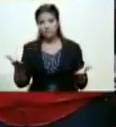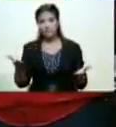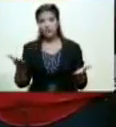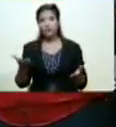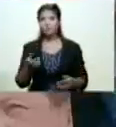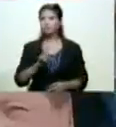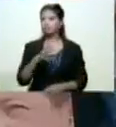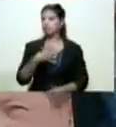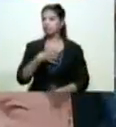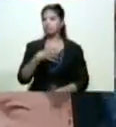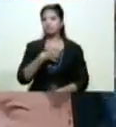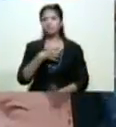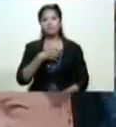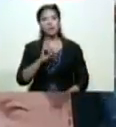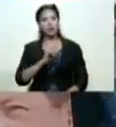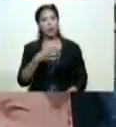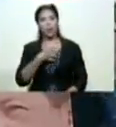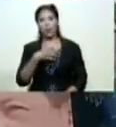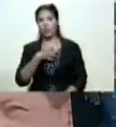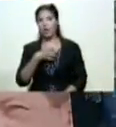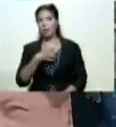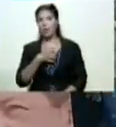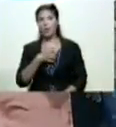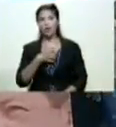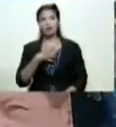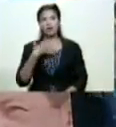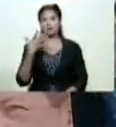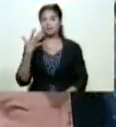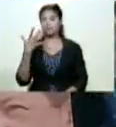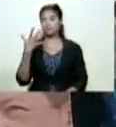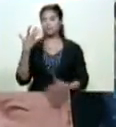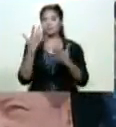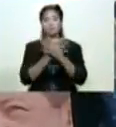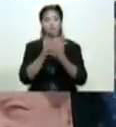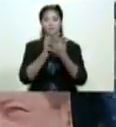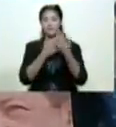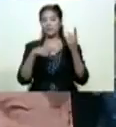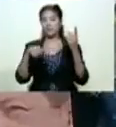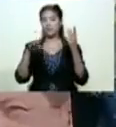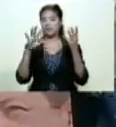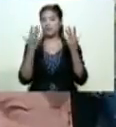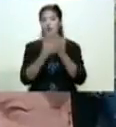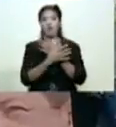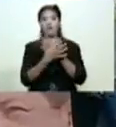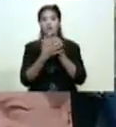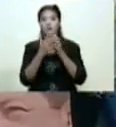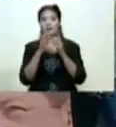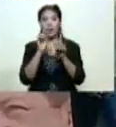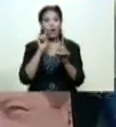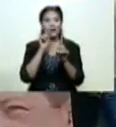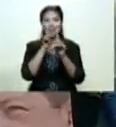no podemos dejar que nos distraigan de estas tareas principales.